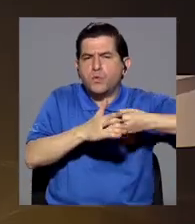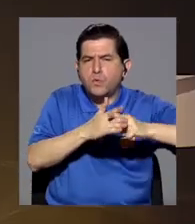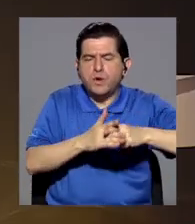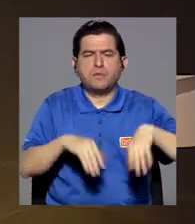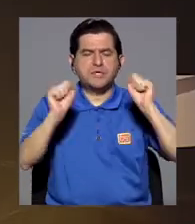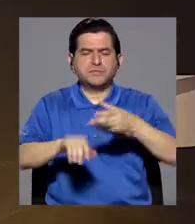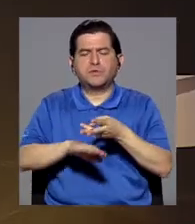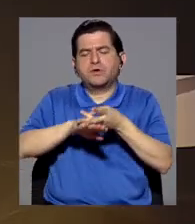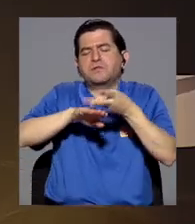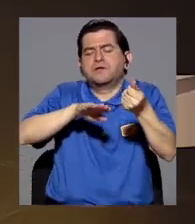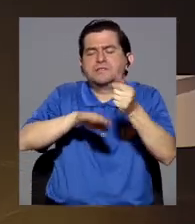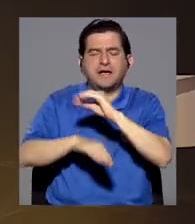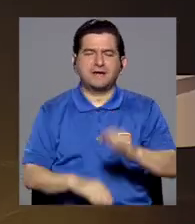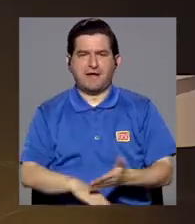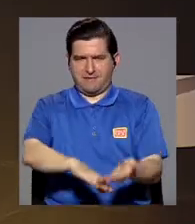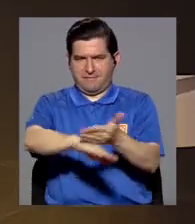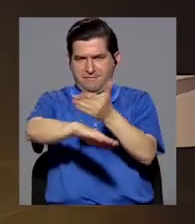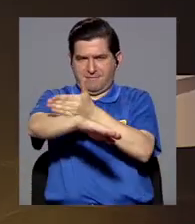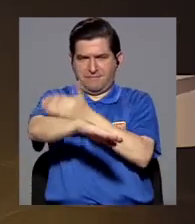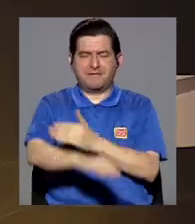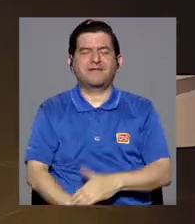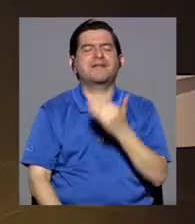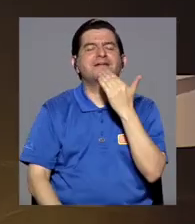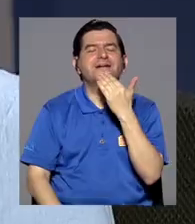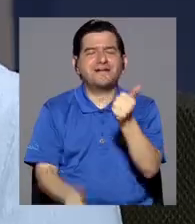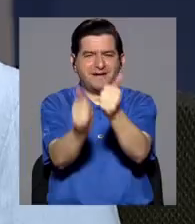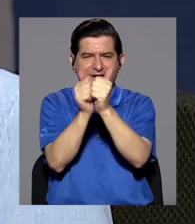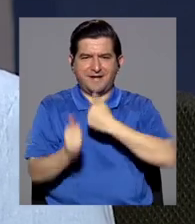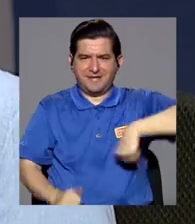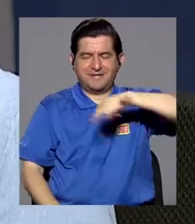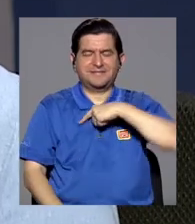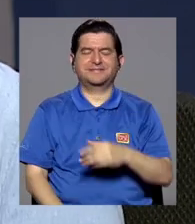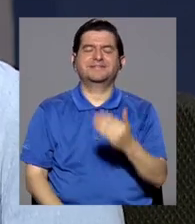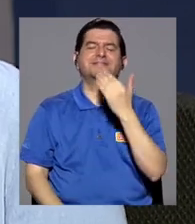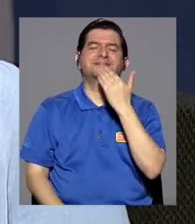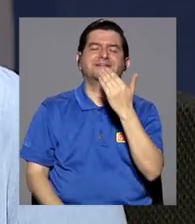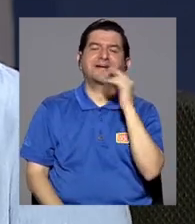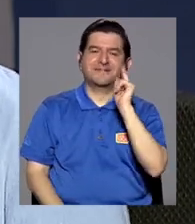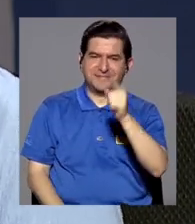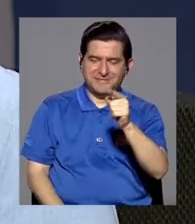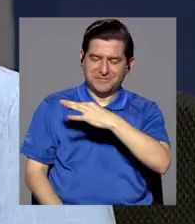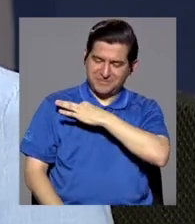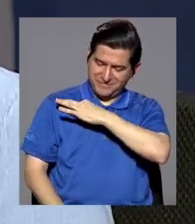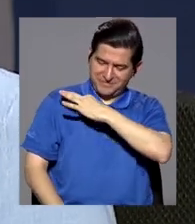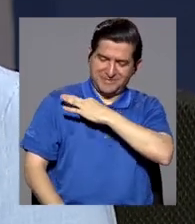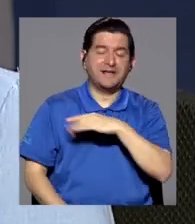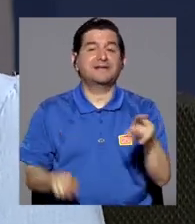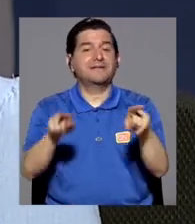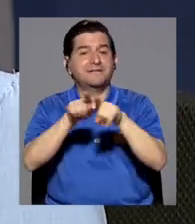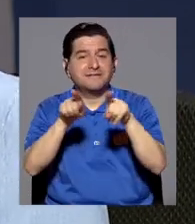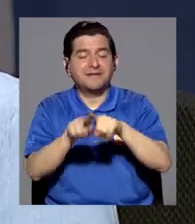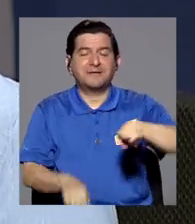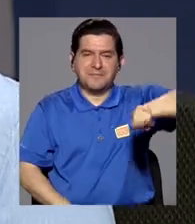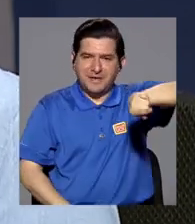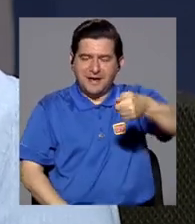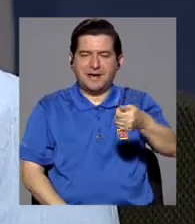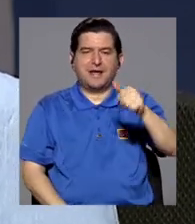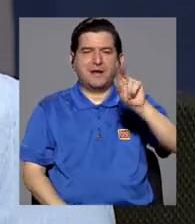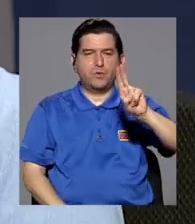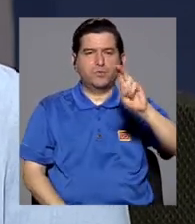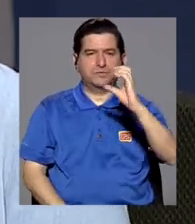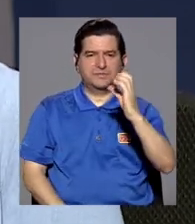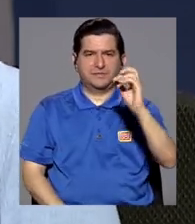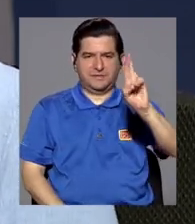herramientas para sanar y crecer mariko y muchas gracias por acompañarnos bueno césar muchas gracias a vos por la invitación y también al canal